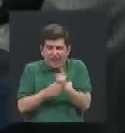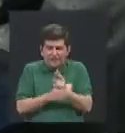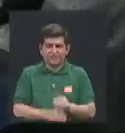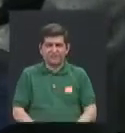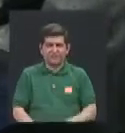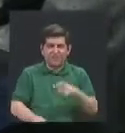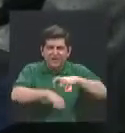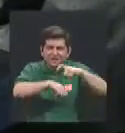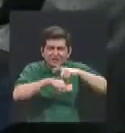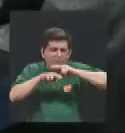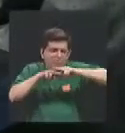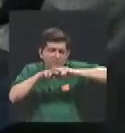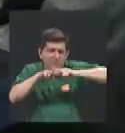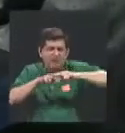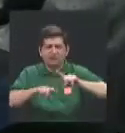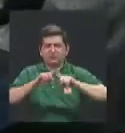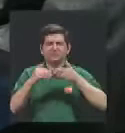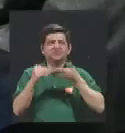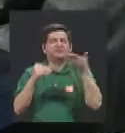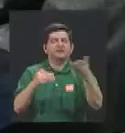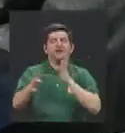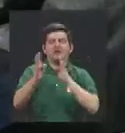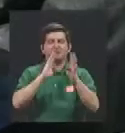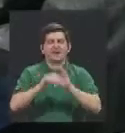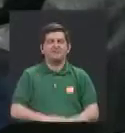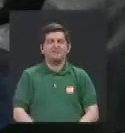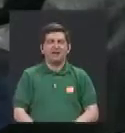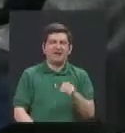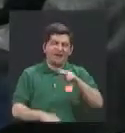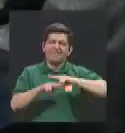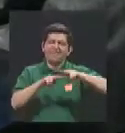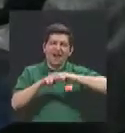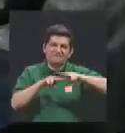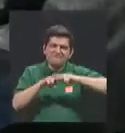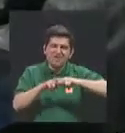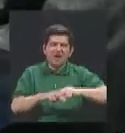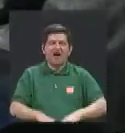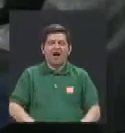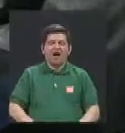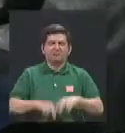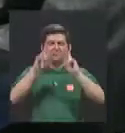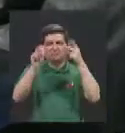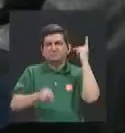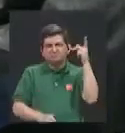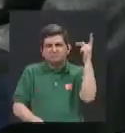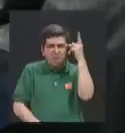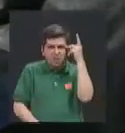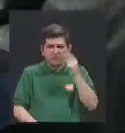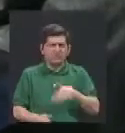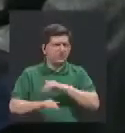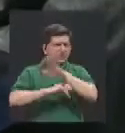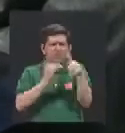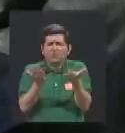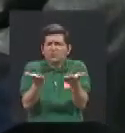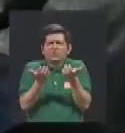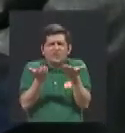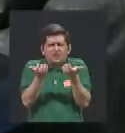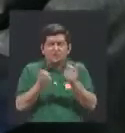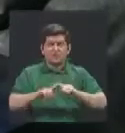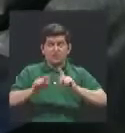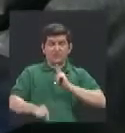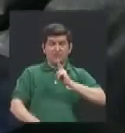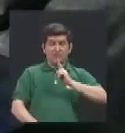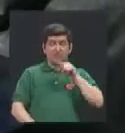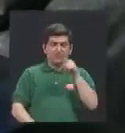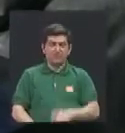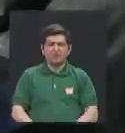nos tomamos de eso. Entonces, esa escena del tranvía nos da para muchas cosas, para hablar del tranvía, para hablar de temas políticos, para hablar de lo que